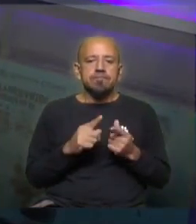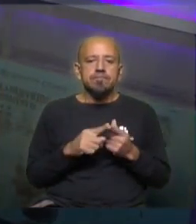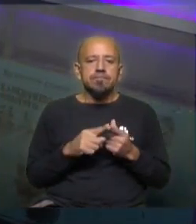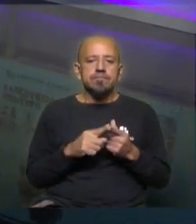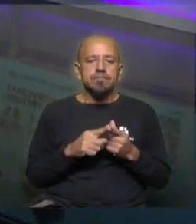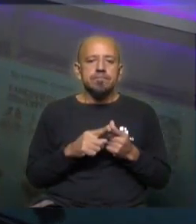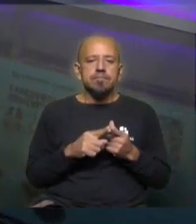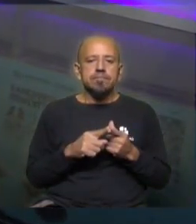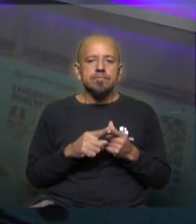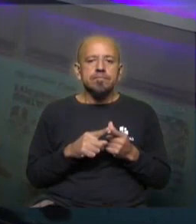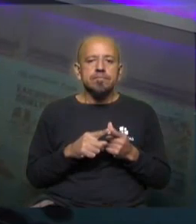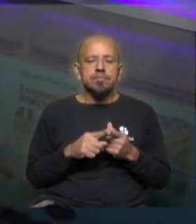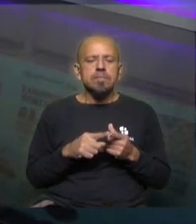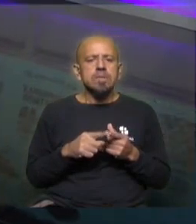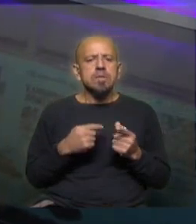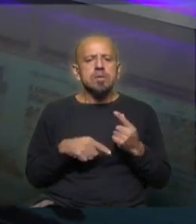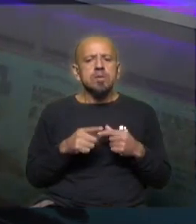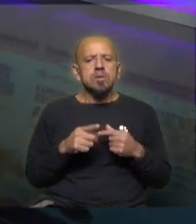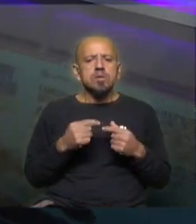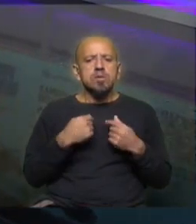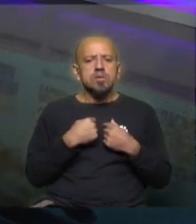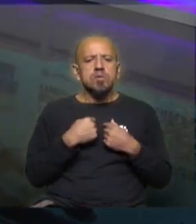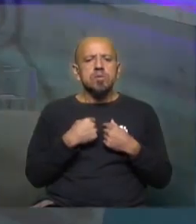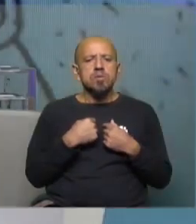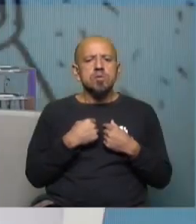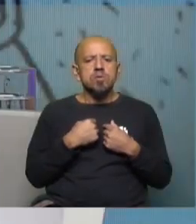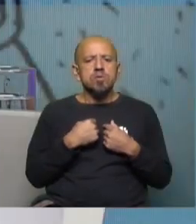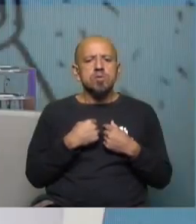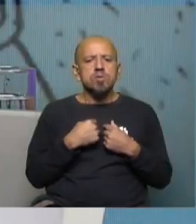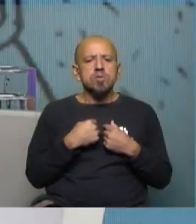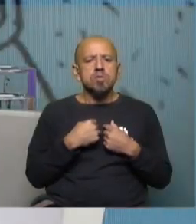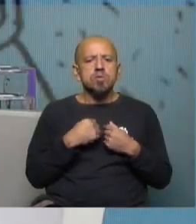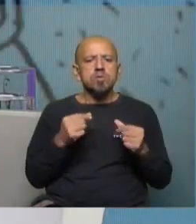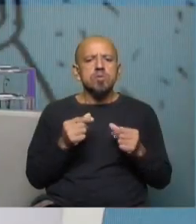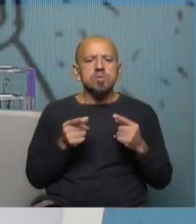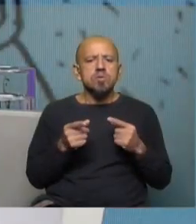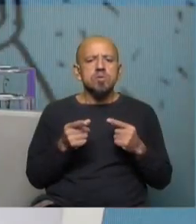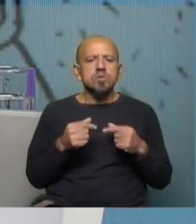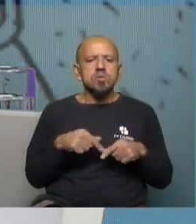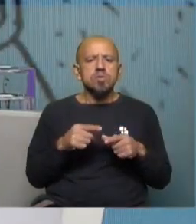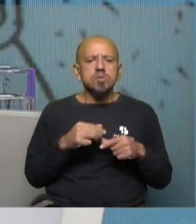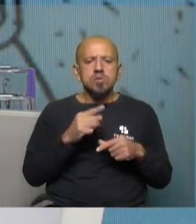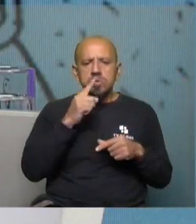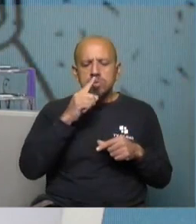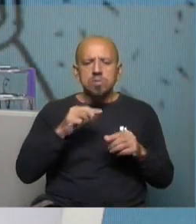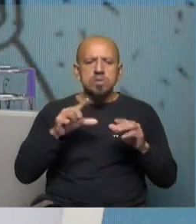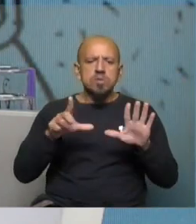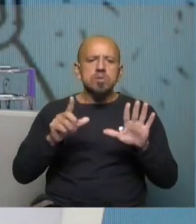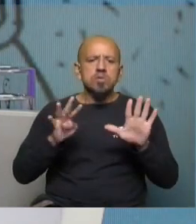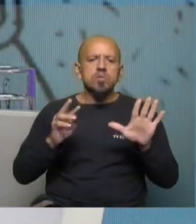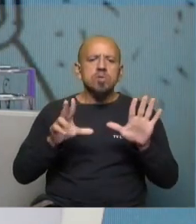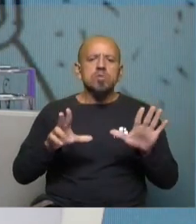y entonces yo me había puesto en mi línea de tiempo para para mi mi orden en el guión que en 1798